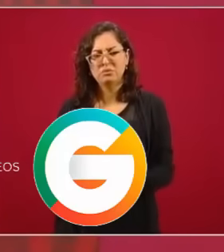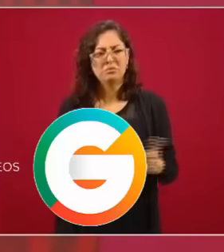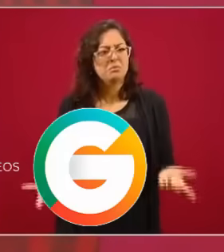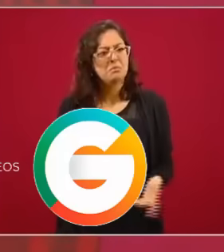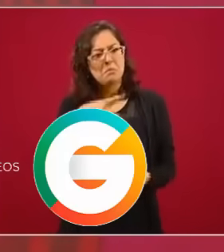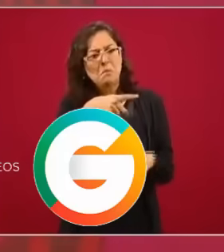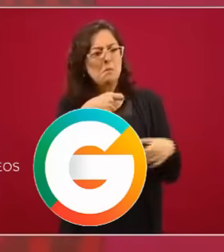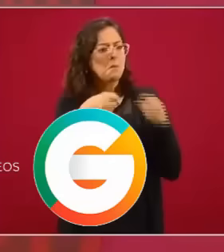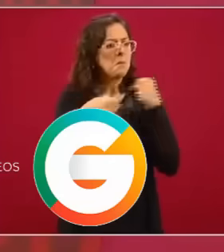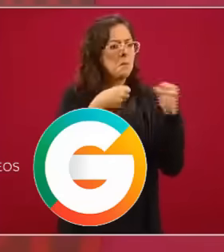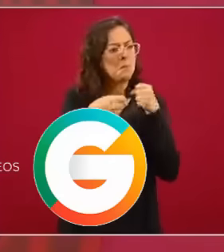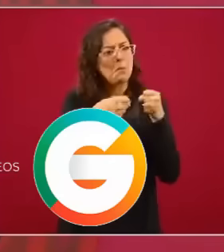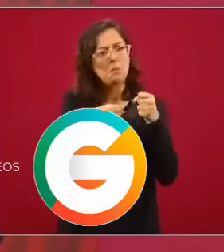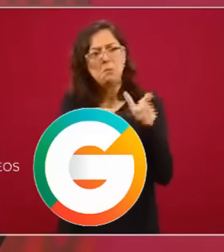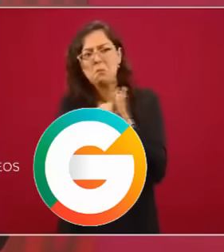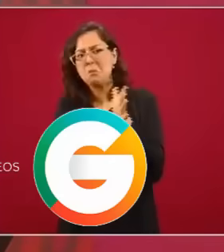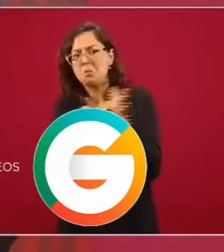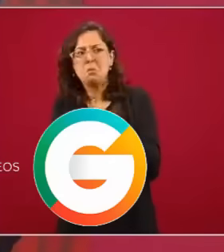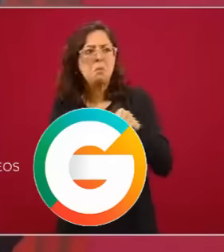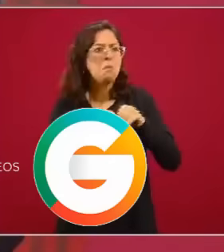apareció en los periódicos esto?